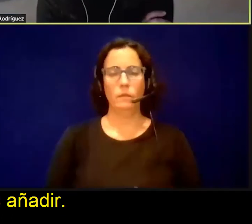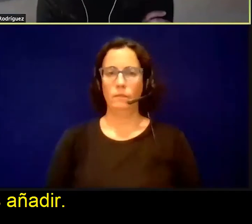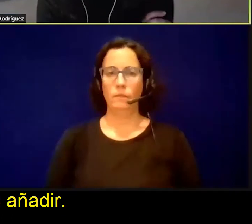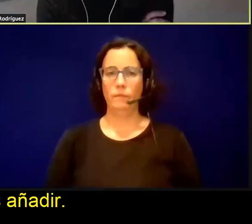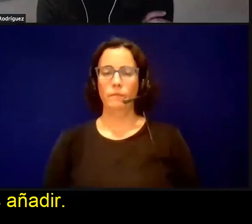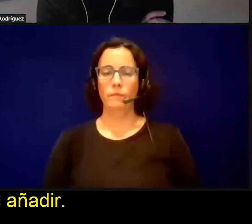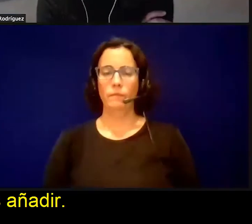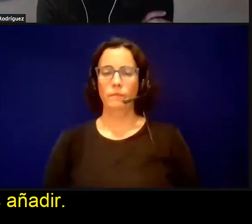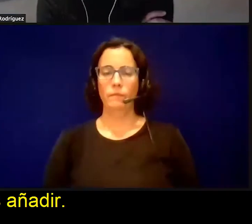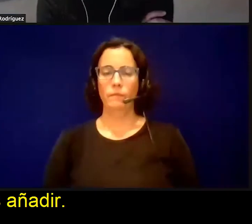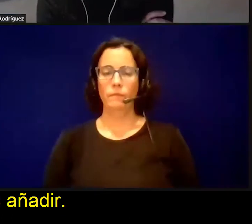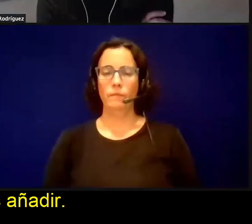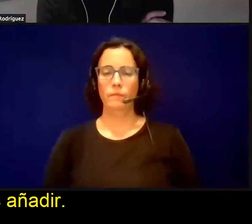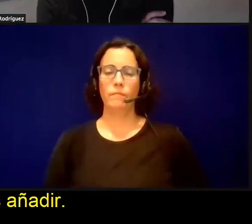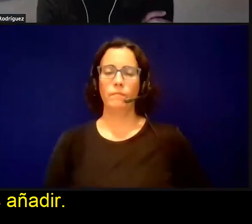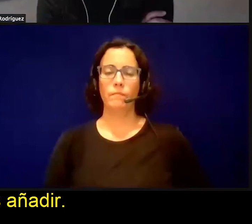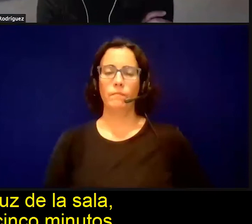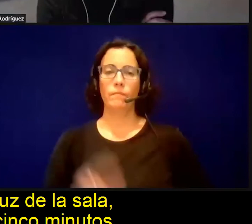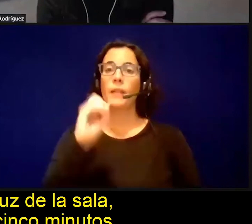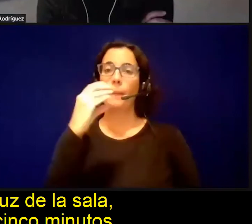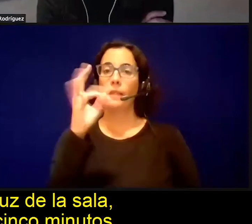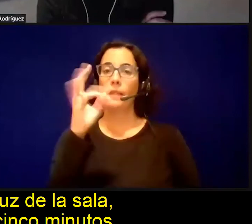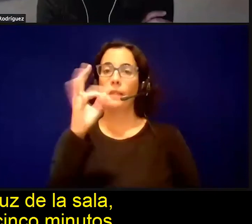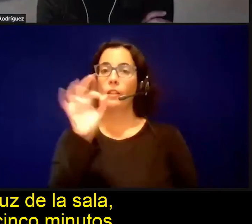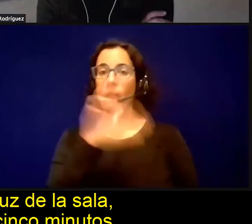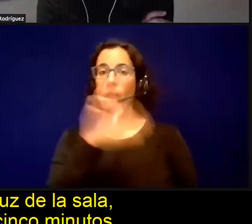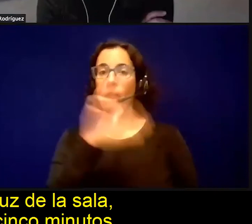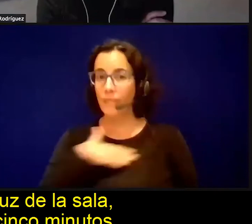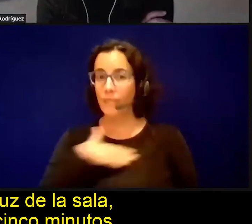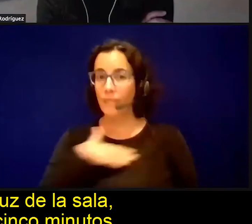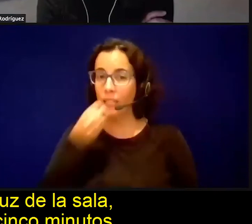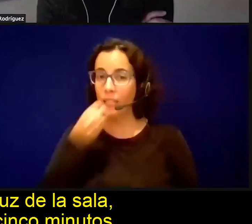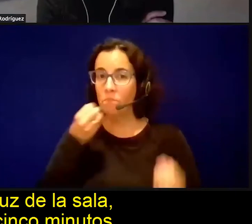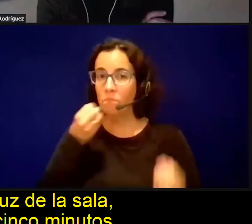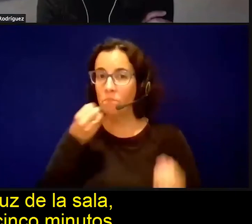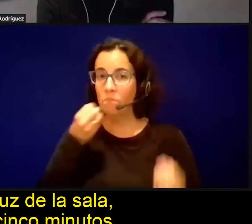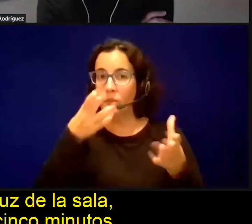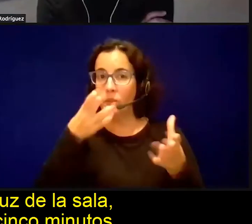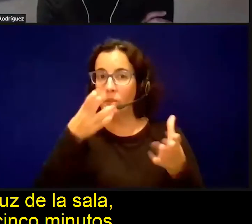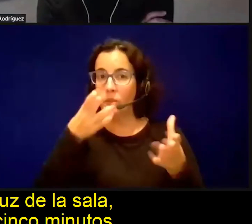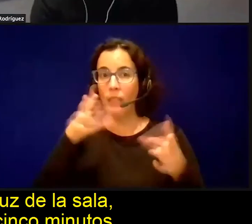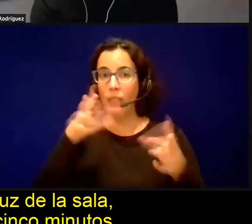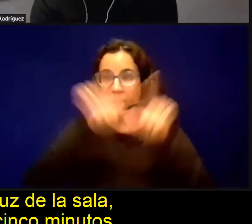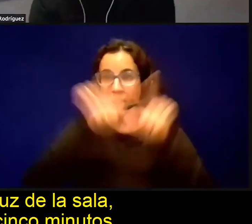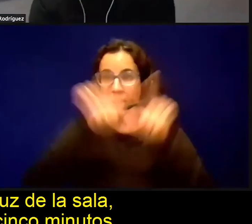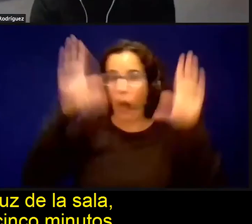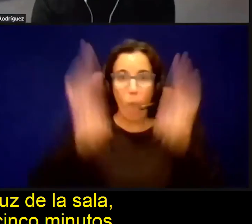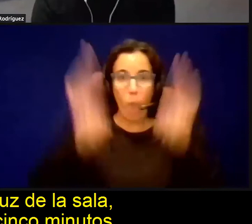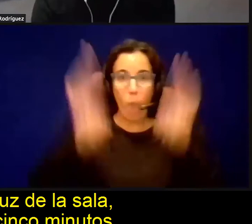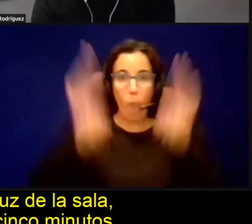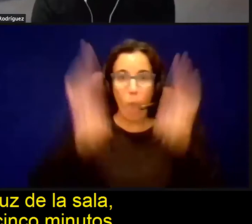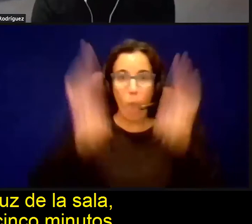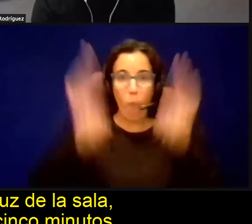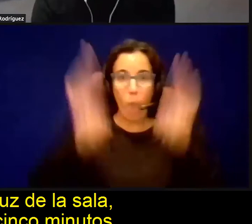Víctor, si quieres añadir... Perdona que se me ha apagado la luz de la sala ahora mismo. Yo creo que ha sido la hora, que ha sido